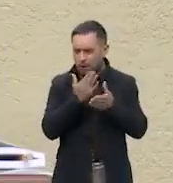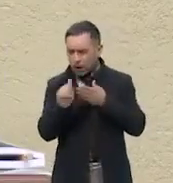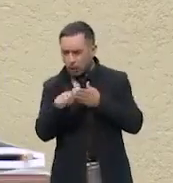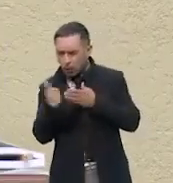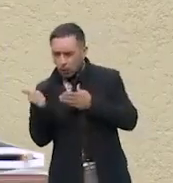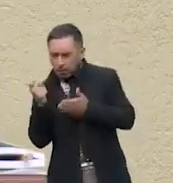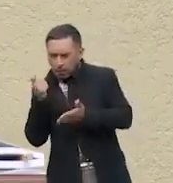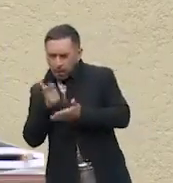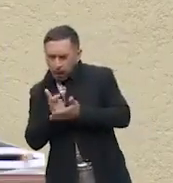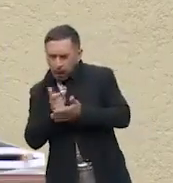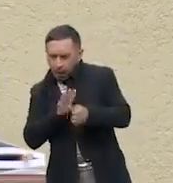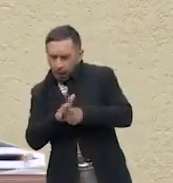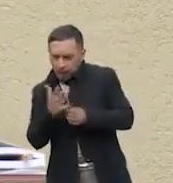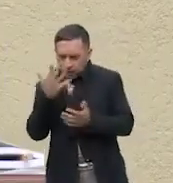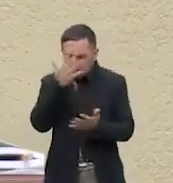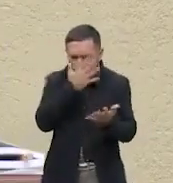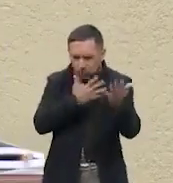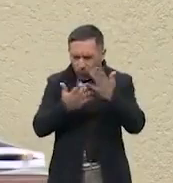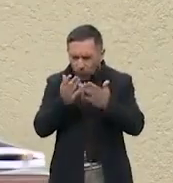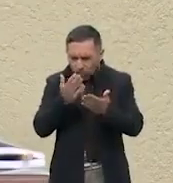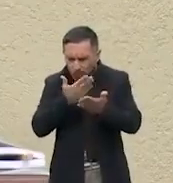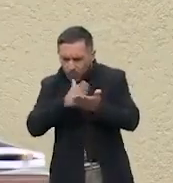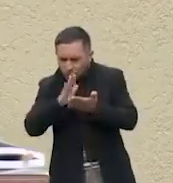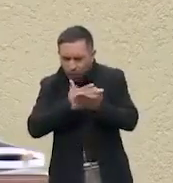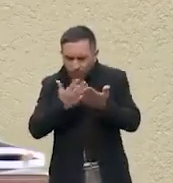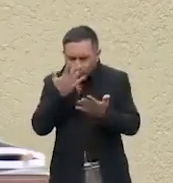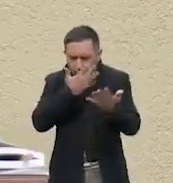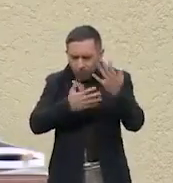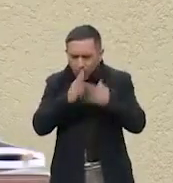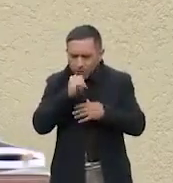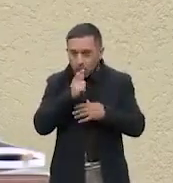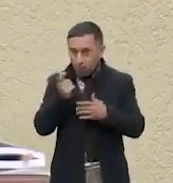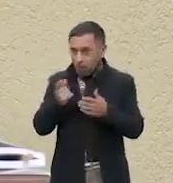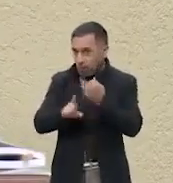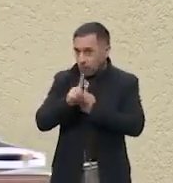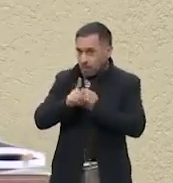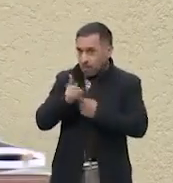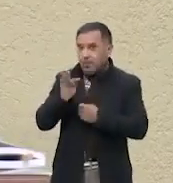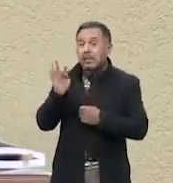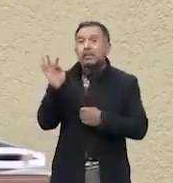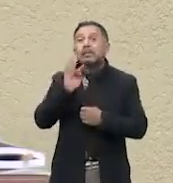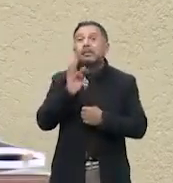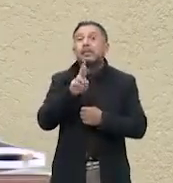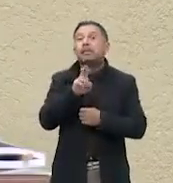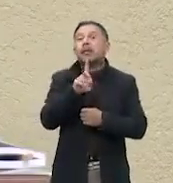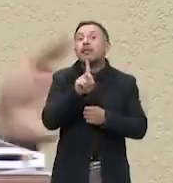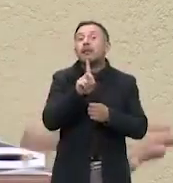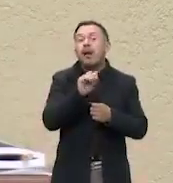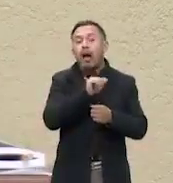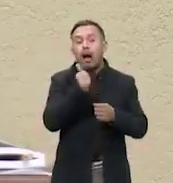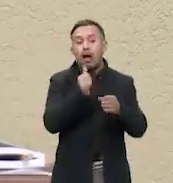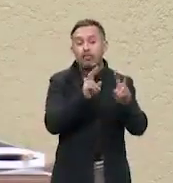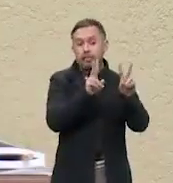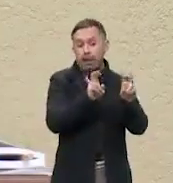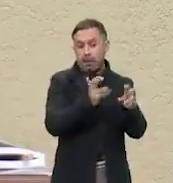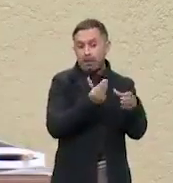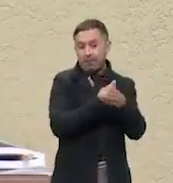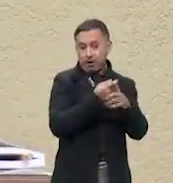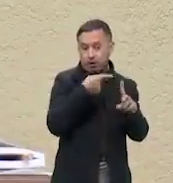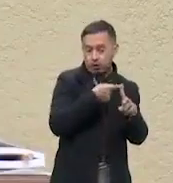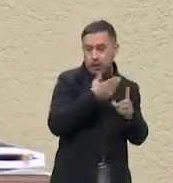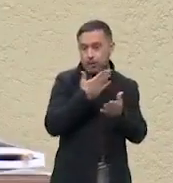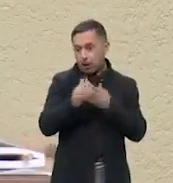ese es verdaderamente el problema. Si hubiera tenido una red para asuntos estrictamente privados y otra red de donde